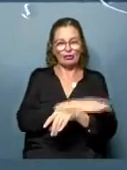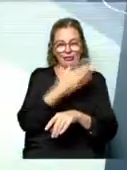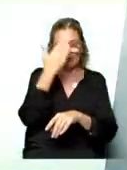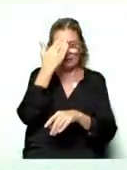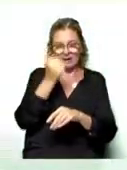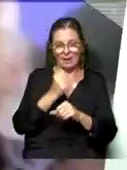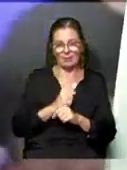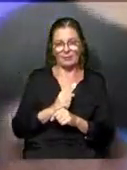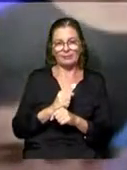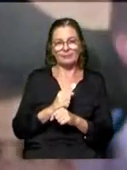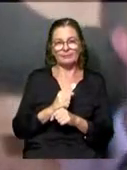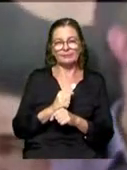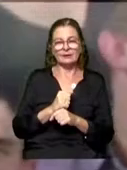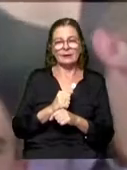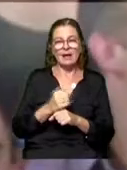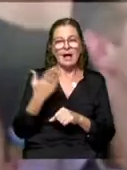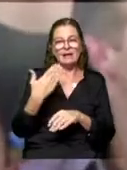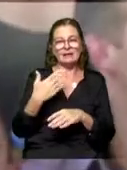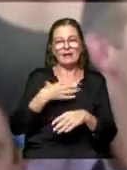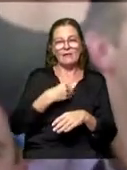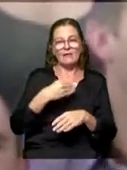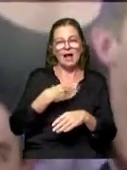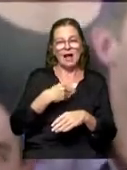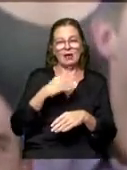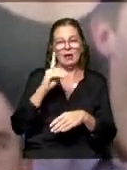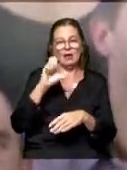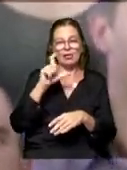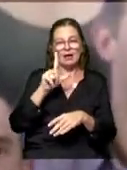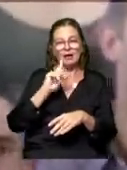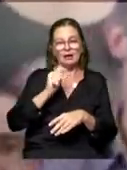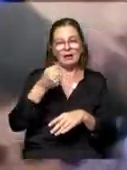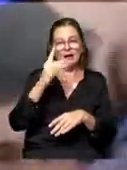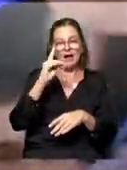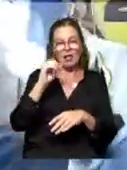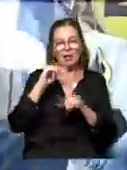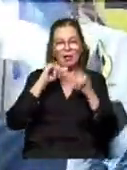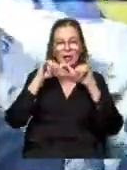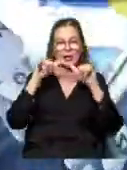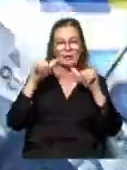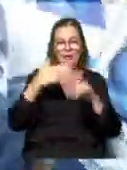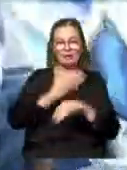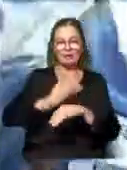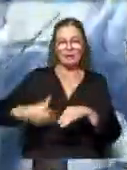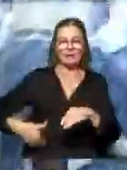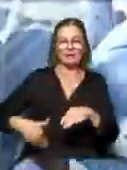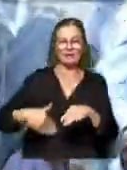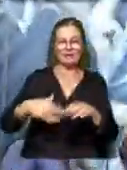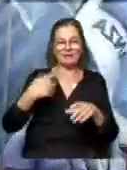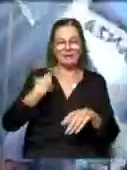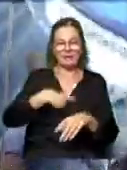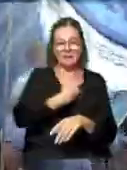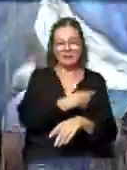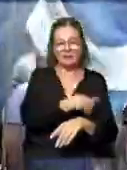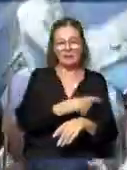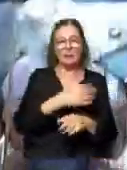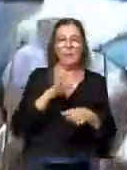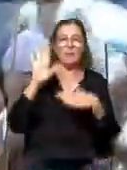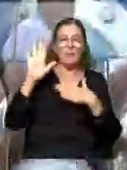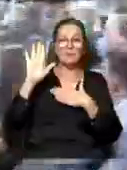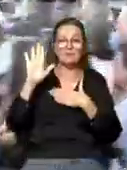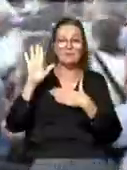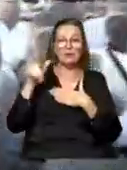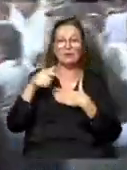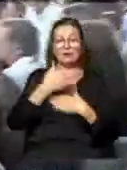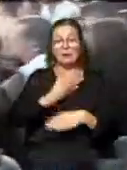Orsi. El precandidato nacionalista Álvaro Delgado largó su campaña a la presidencia en el Palacio Peñarol y prometió que si le toca